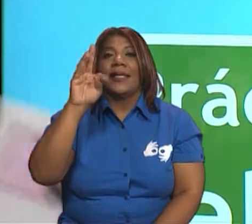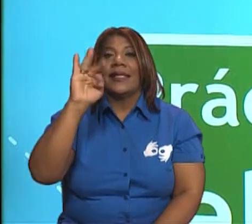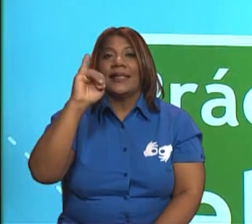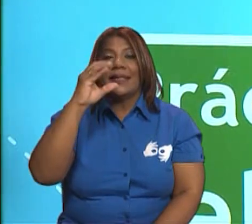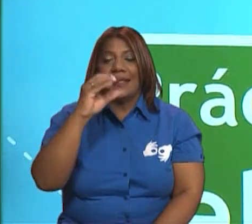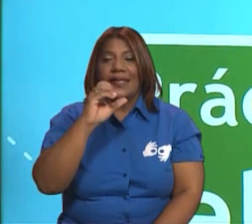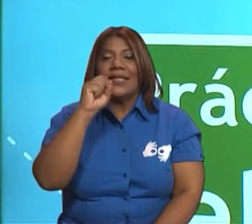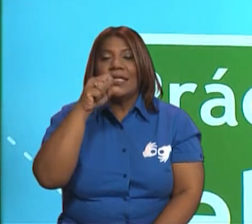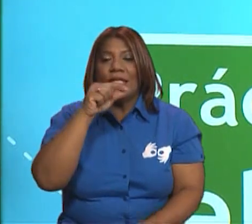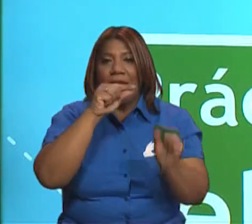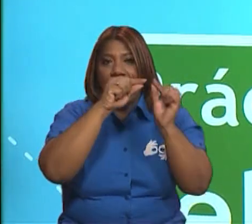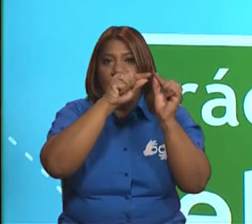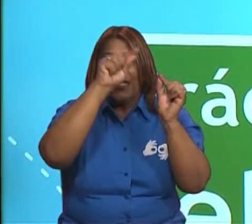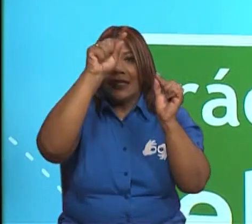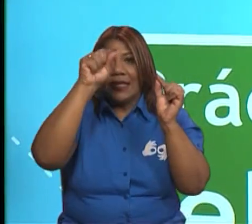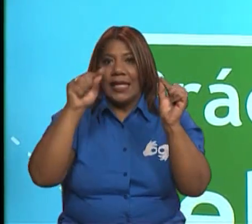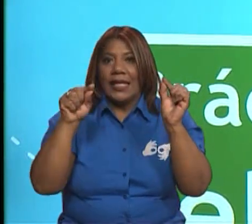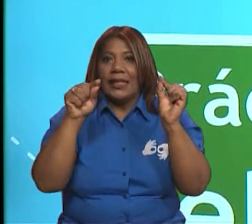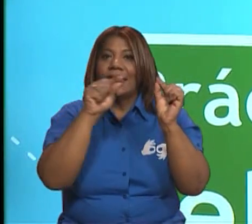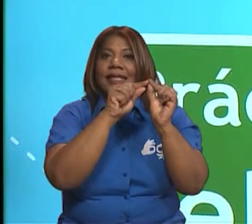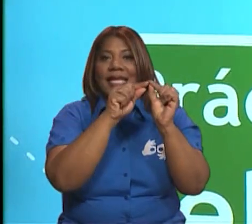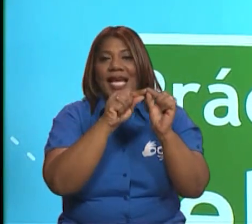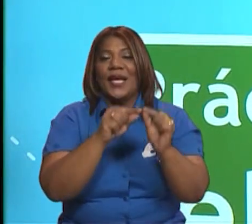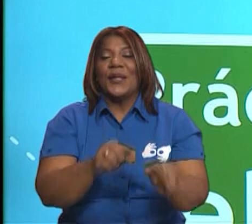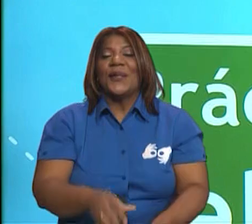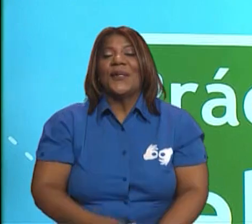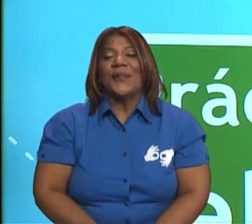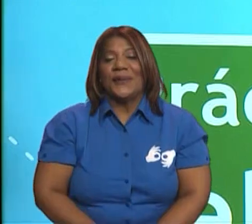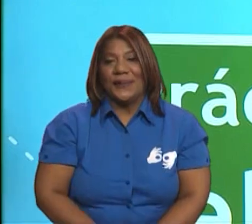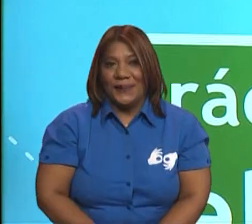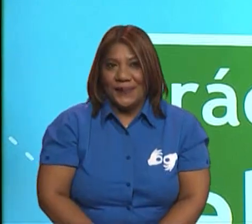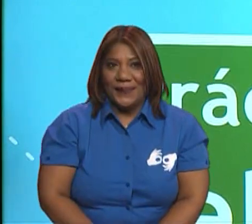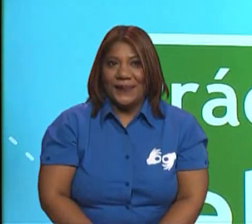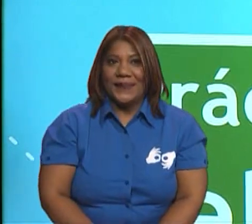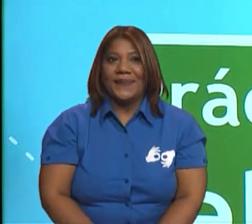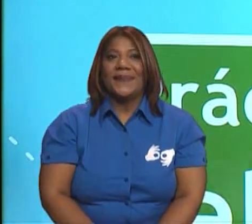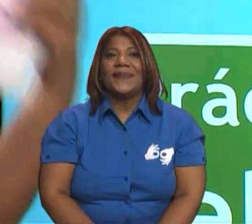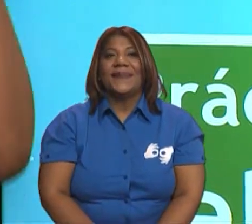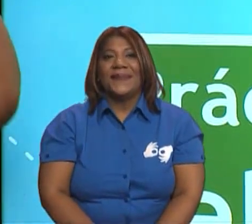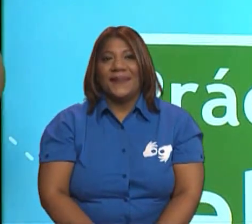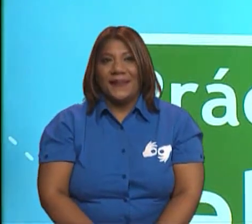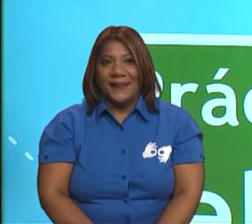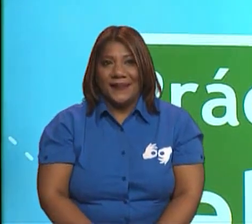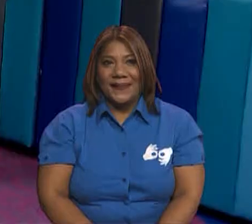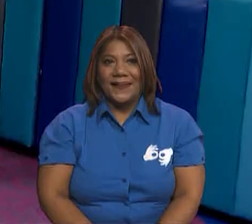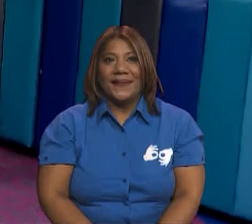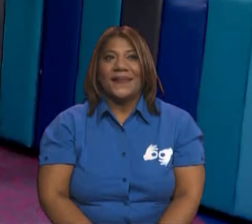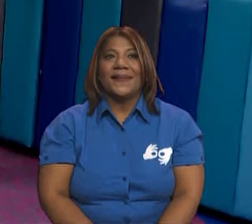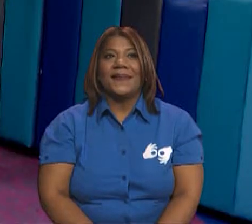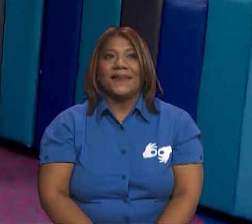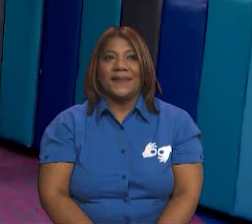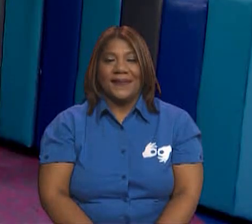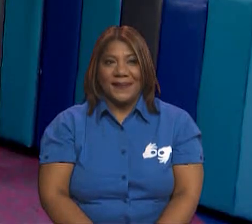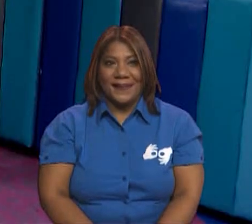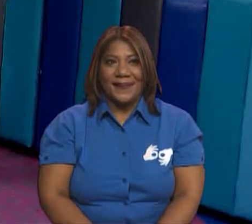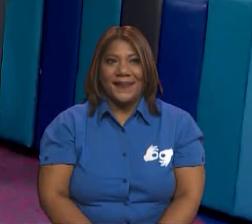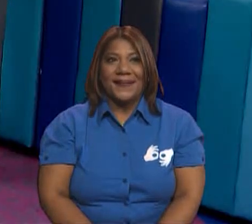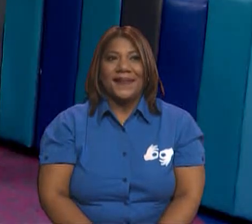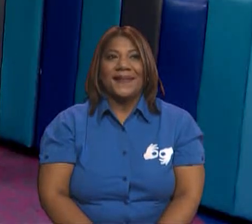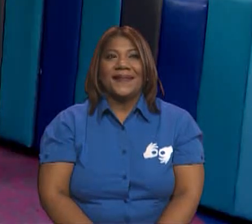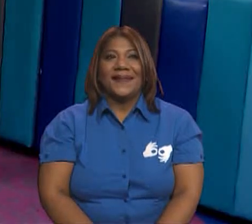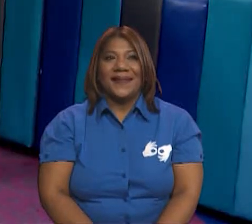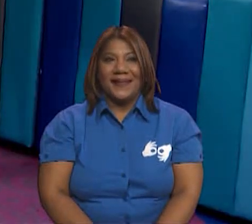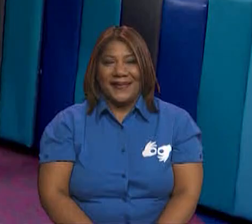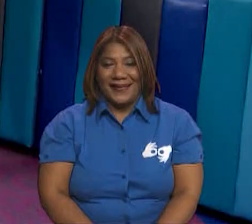un triángulo. ¿Estoy en lo correcto, chicos? Sí, es un triángulo. Excelente. A ver si lo saco y lo puedo